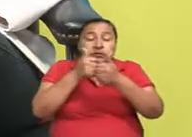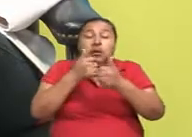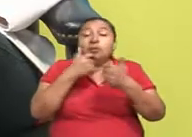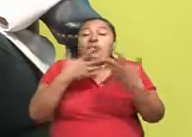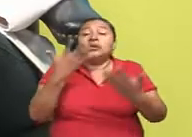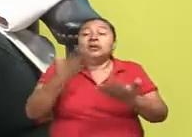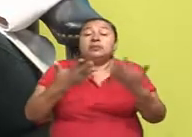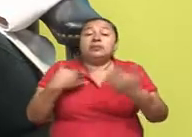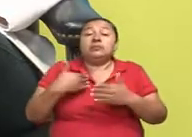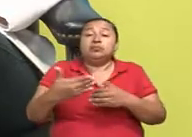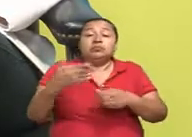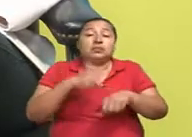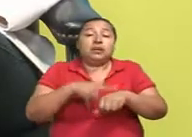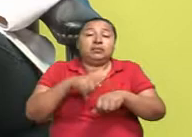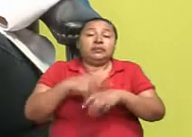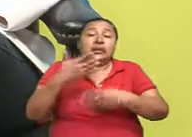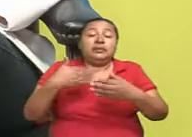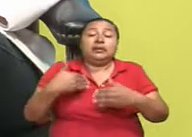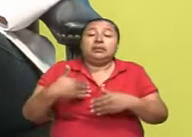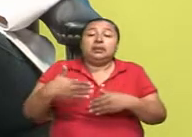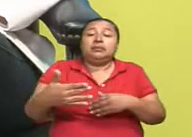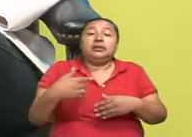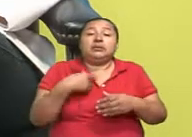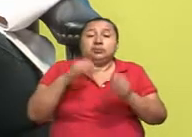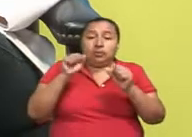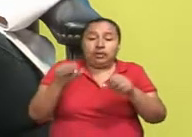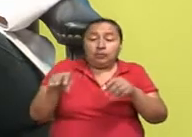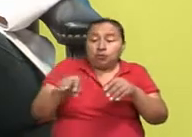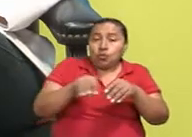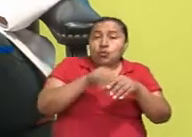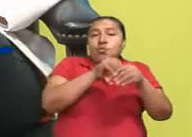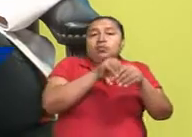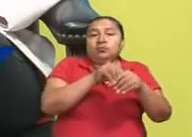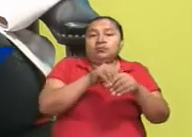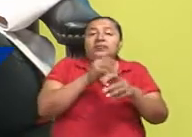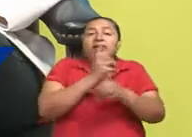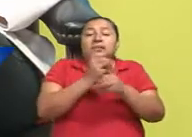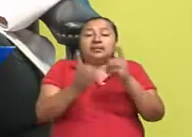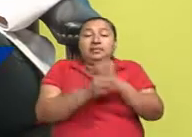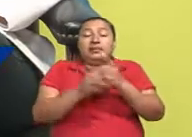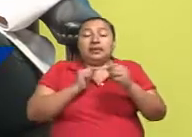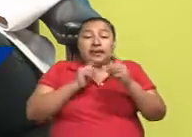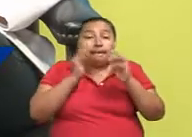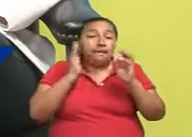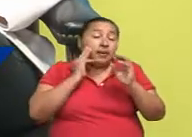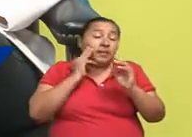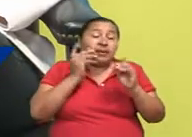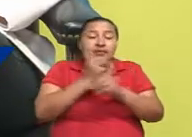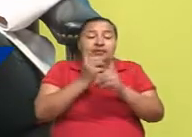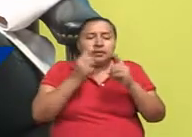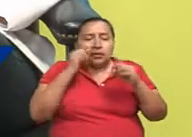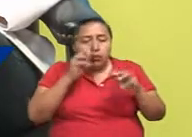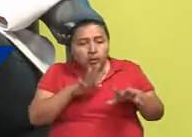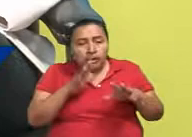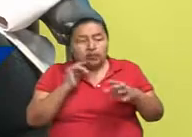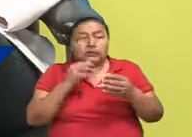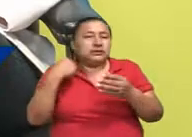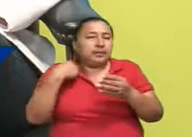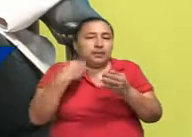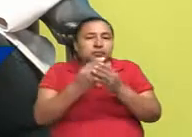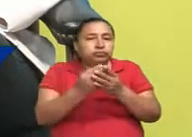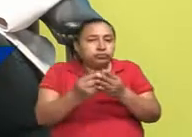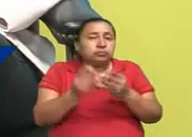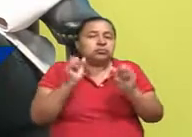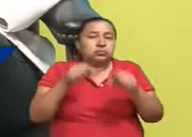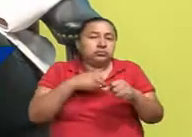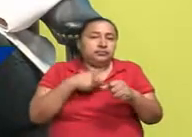haber un momento determinado que este puede regresar. Tiene que estar atenta a la madre, que si está o no está en su bolsita.